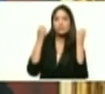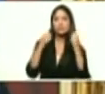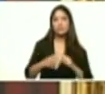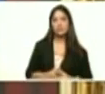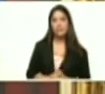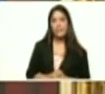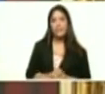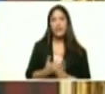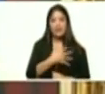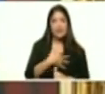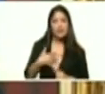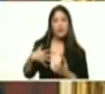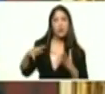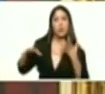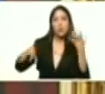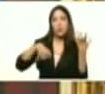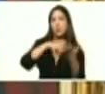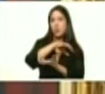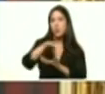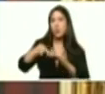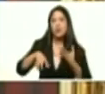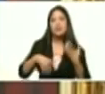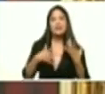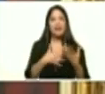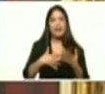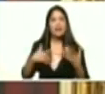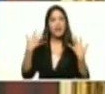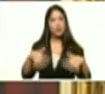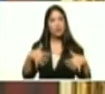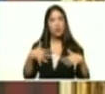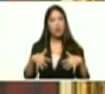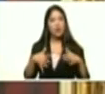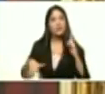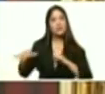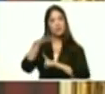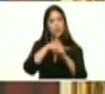apostando, a una coyuntura, apostando, una situación,